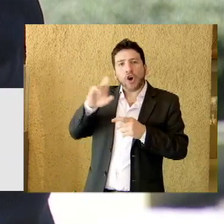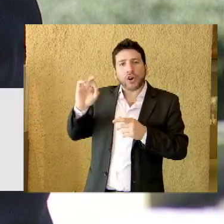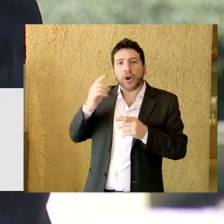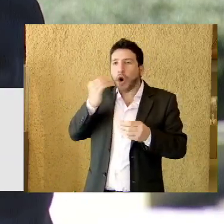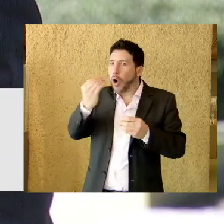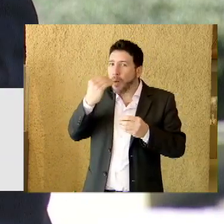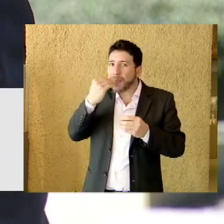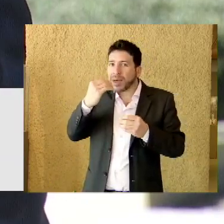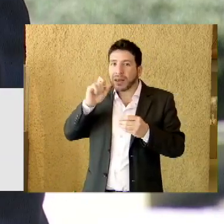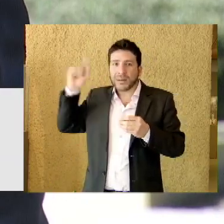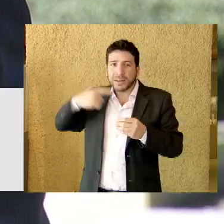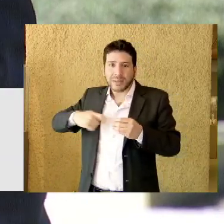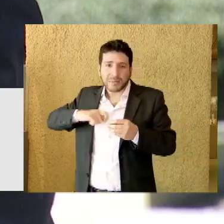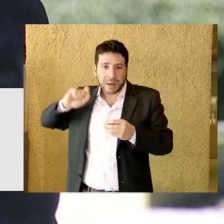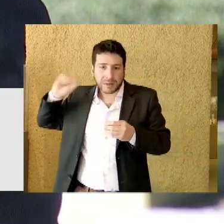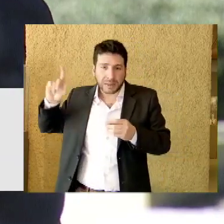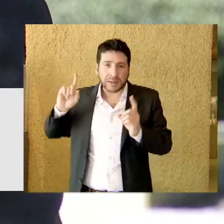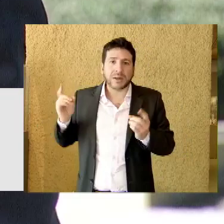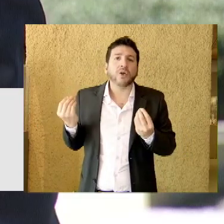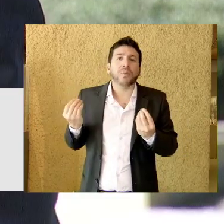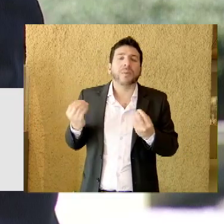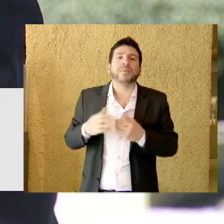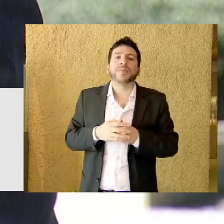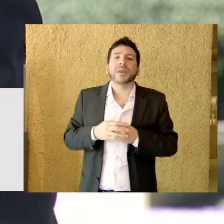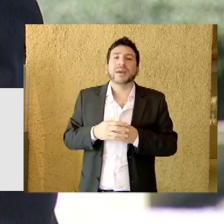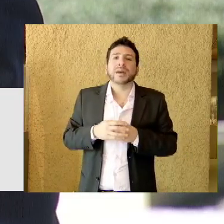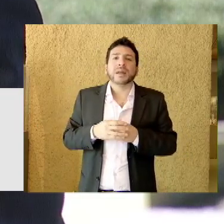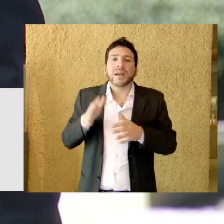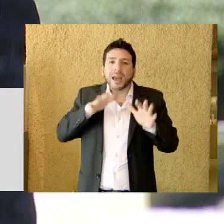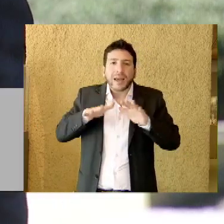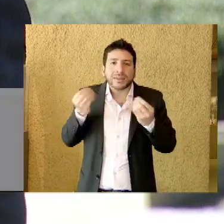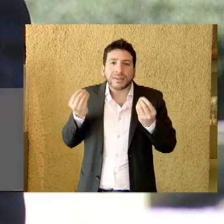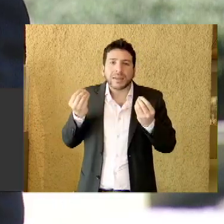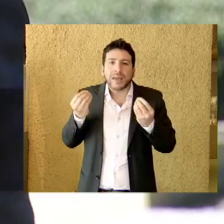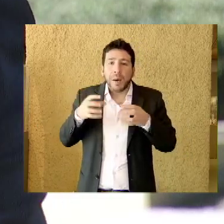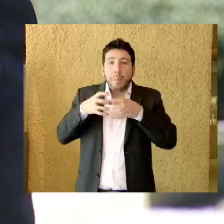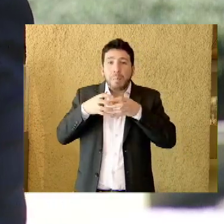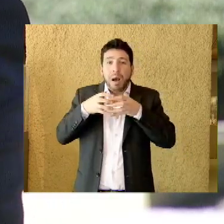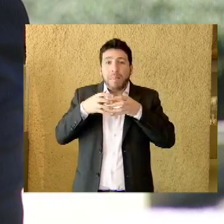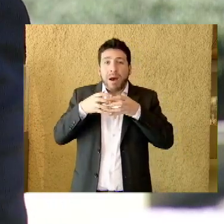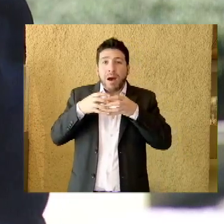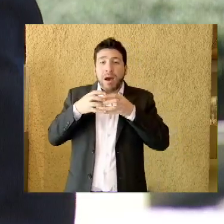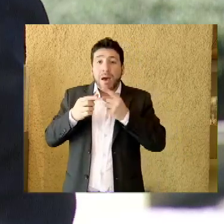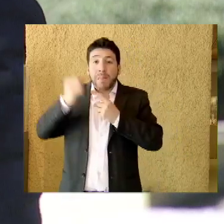de origen prehispánico. Sí. Donde básicamente lo que primaba era la papa, el maíz, ¿cierto? Y el